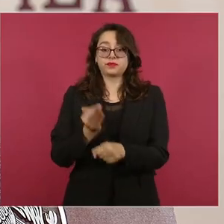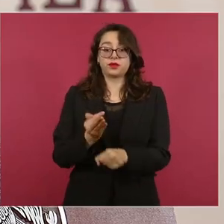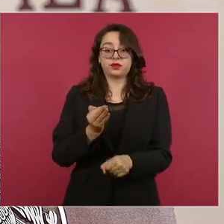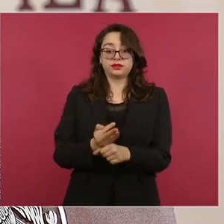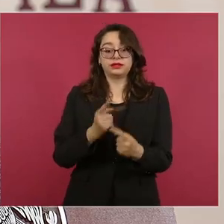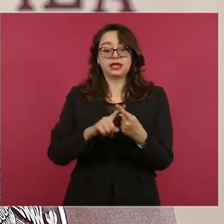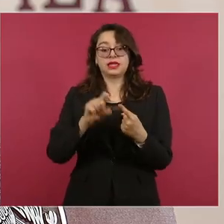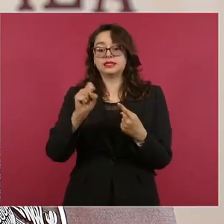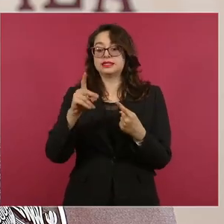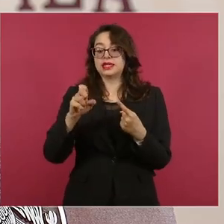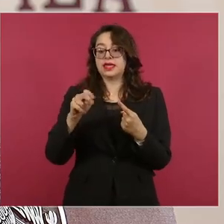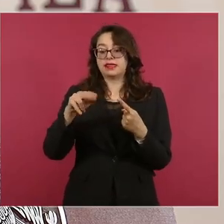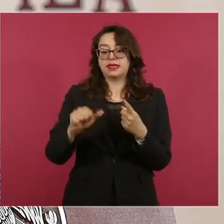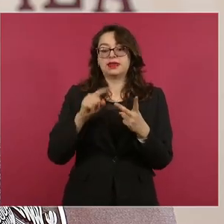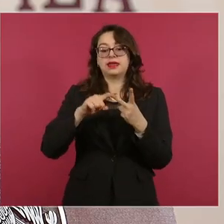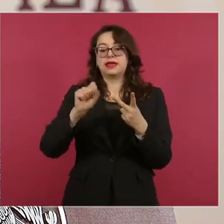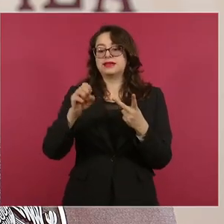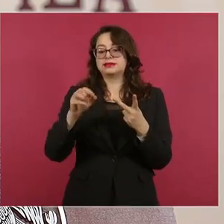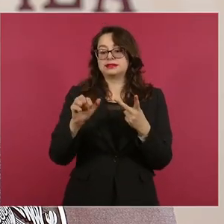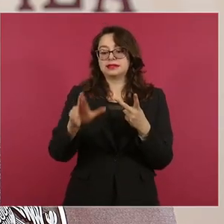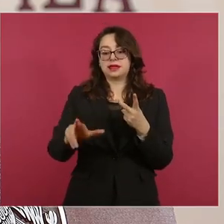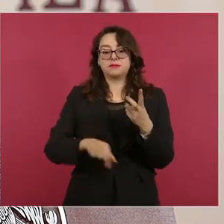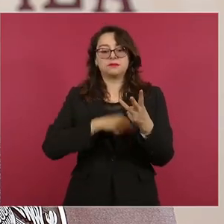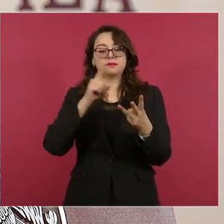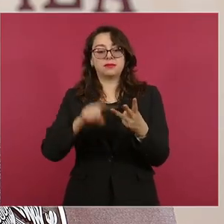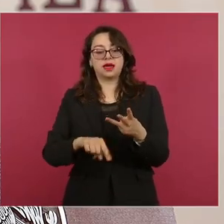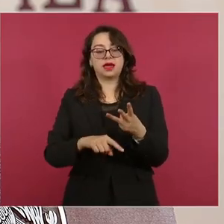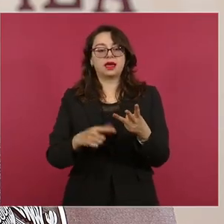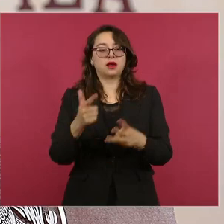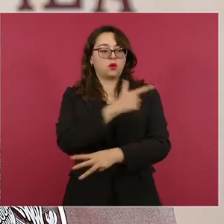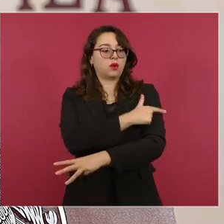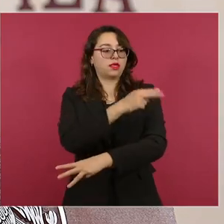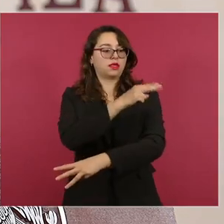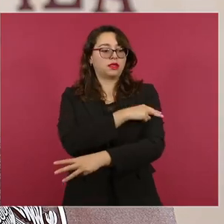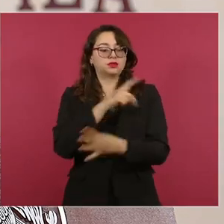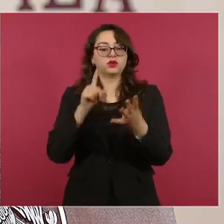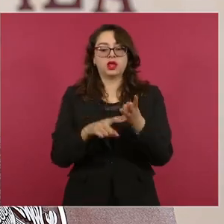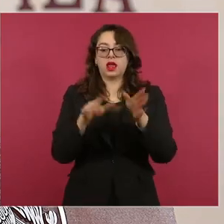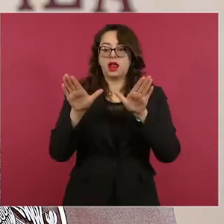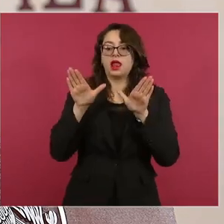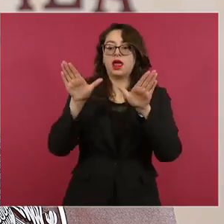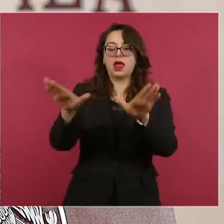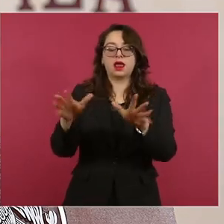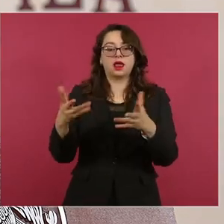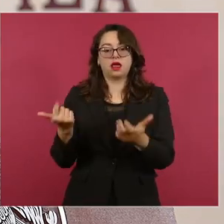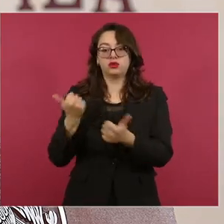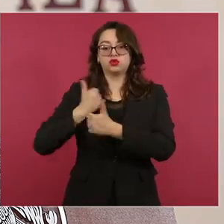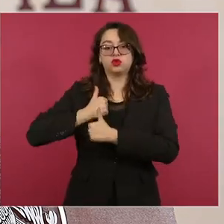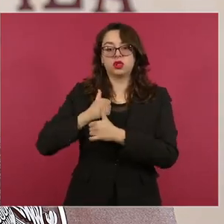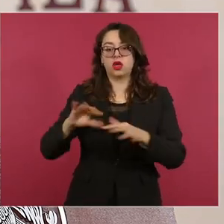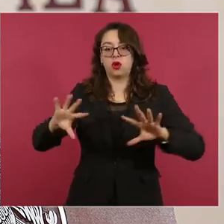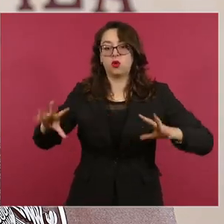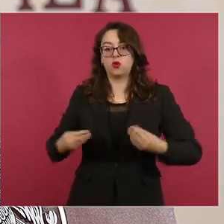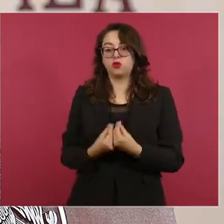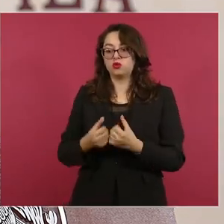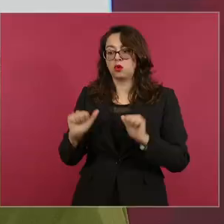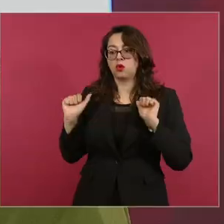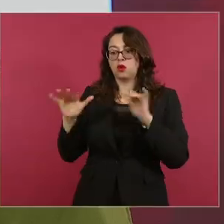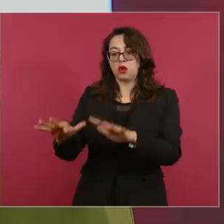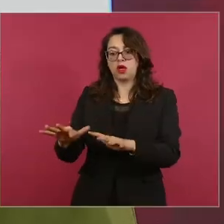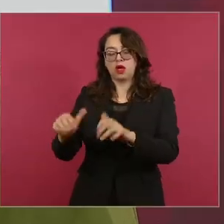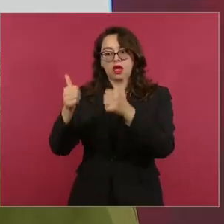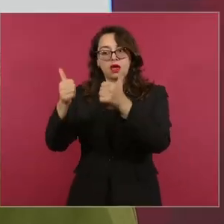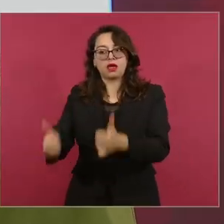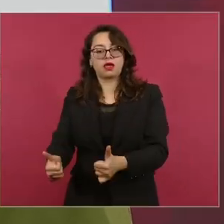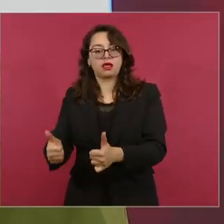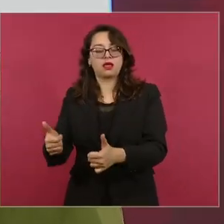Fuerza Aérea, Armada de México, así como la Guardia Nacional, están concentrados en Acapulco, y la